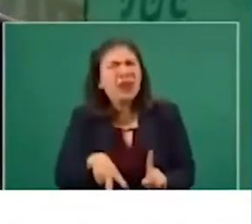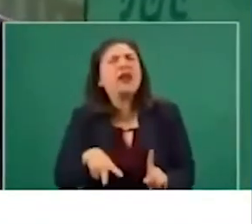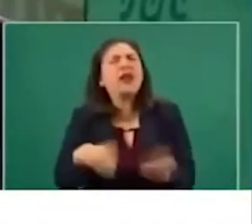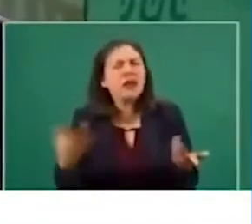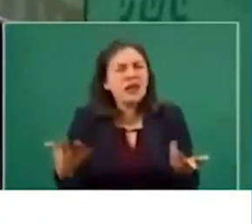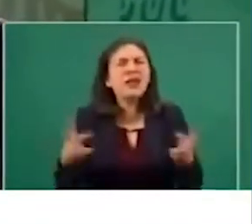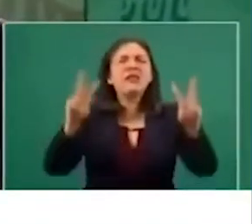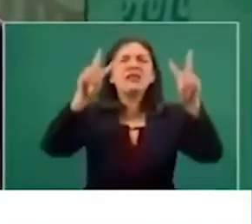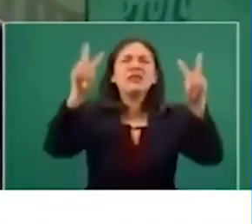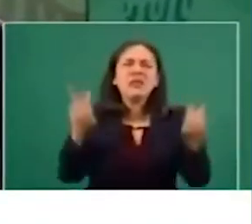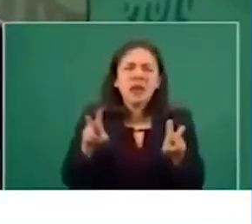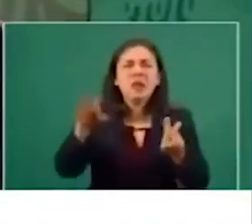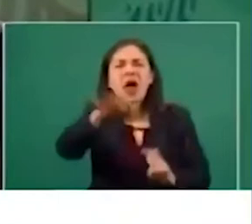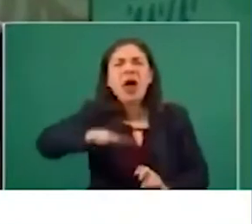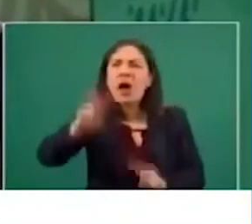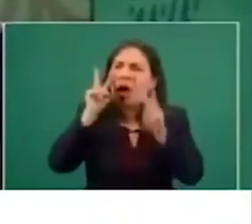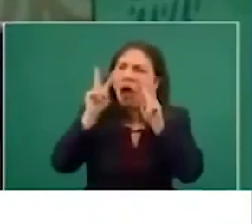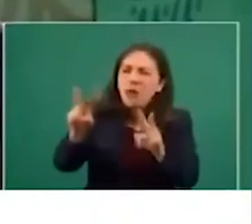público,